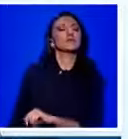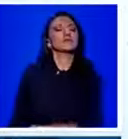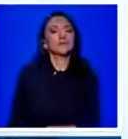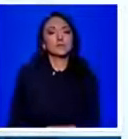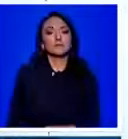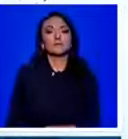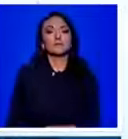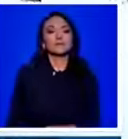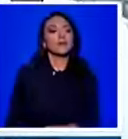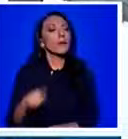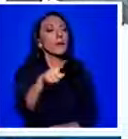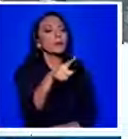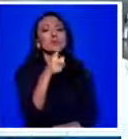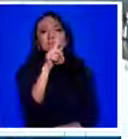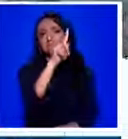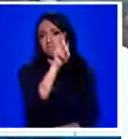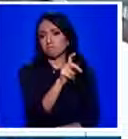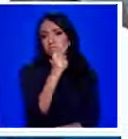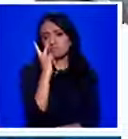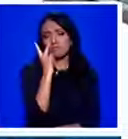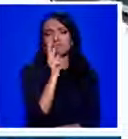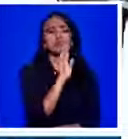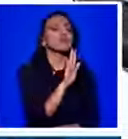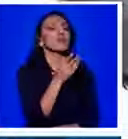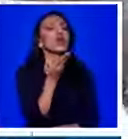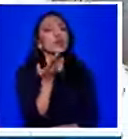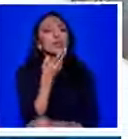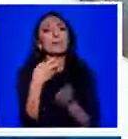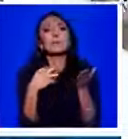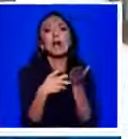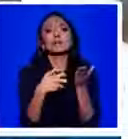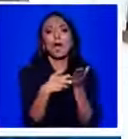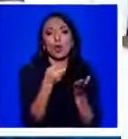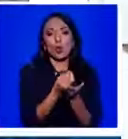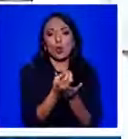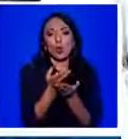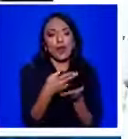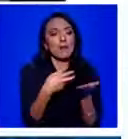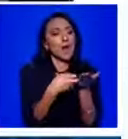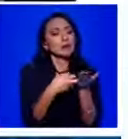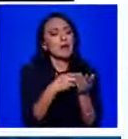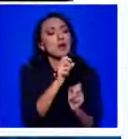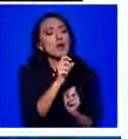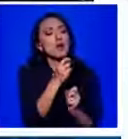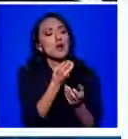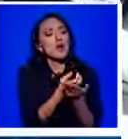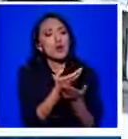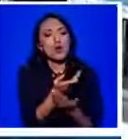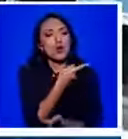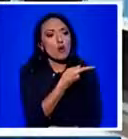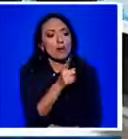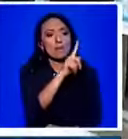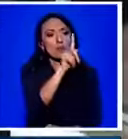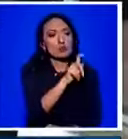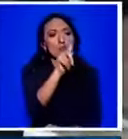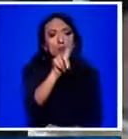en las boleterías cómo va la situación. Nos comentaba algunas personas que en alguna de las estaciones de las